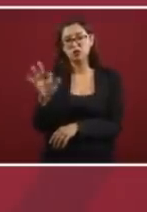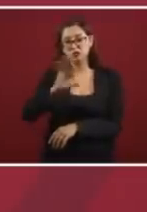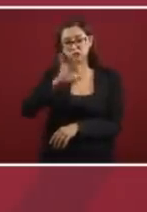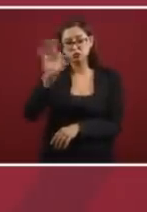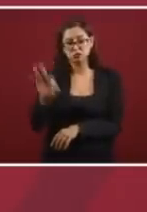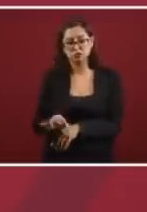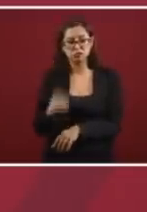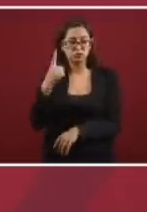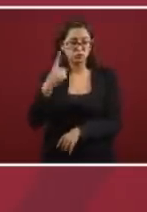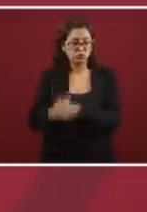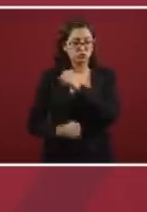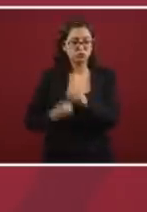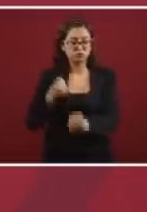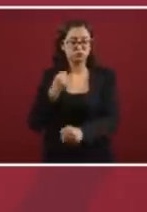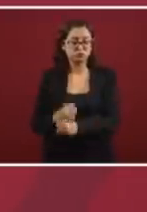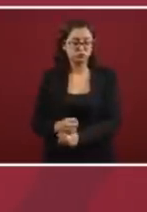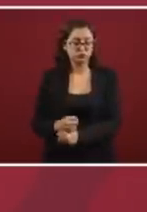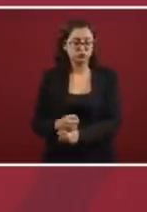ciento anual